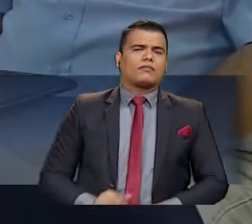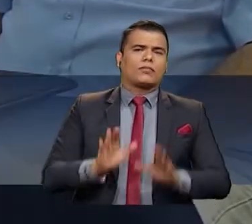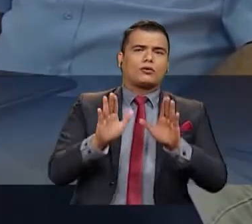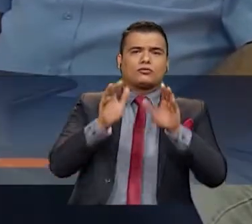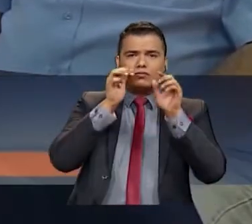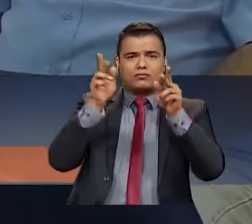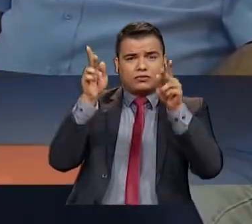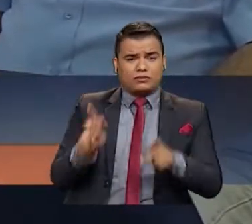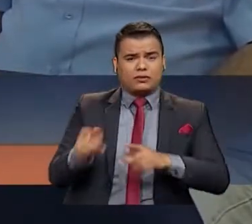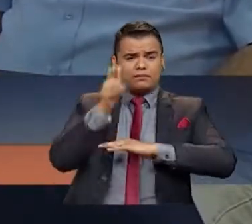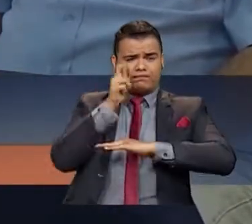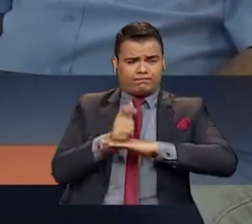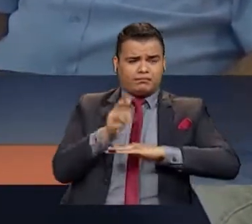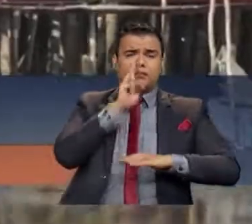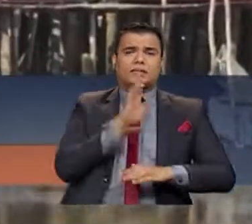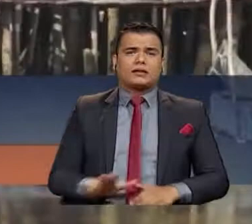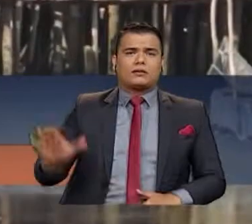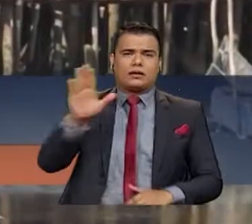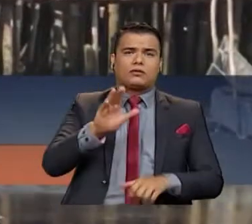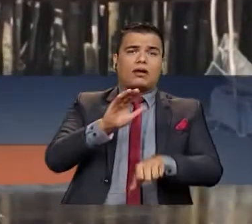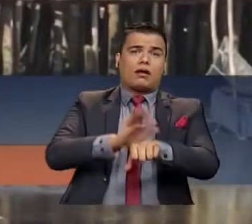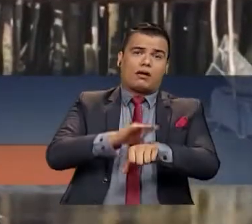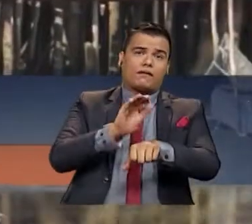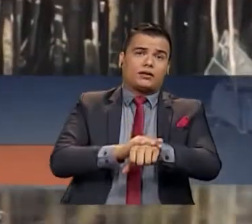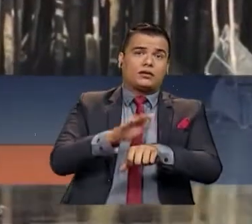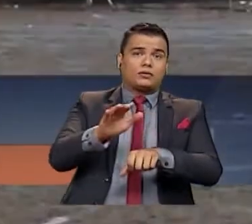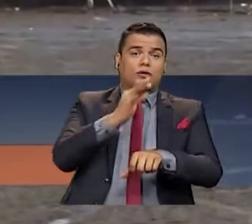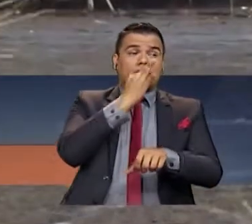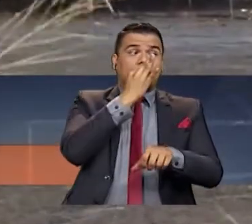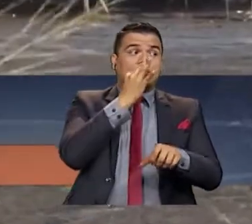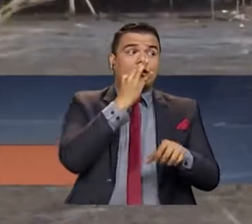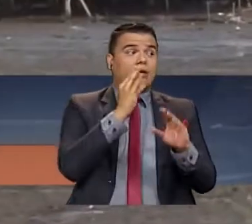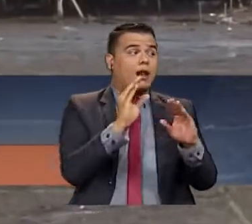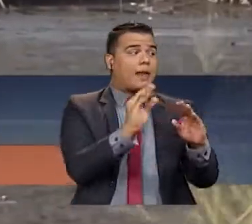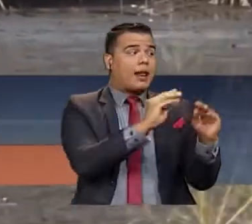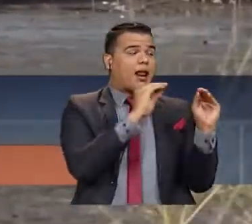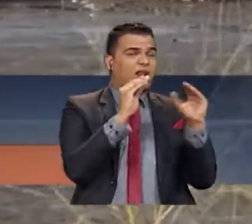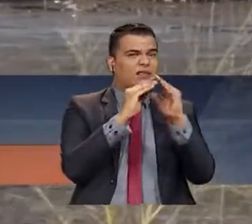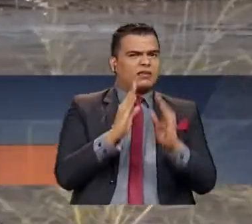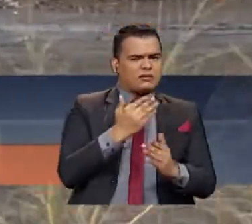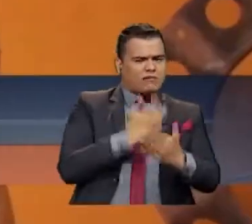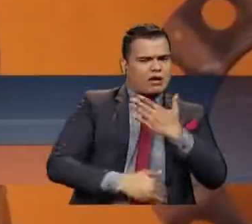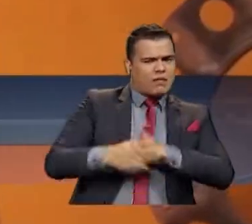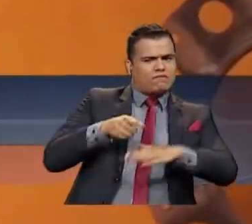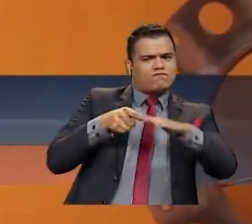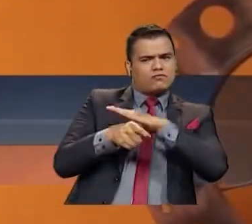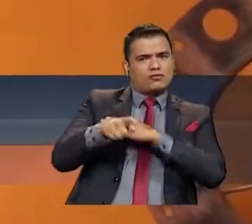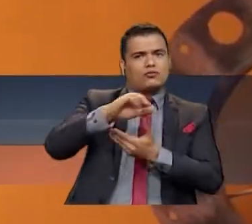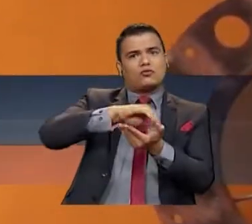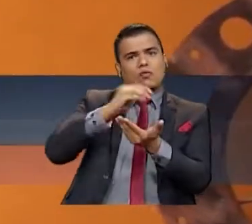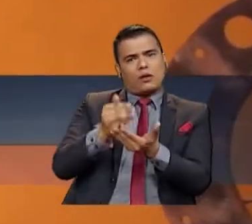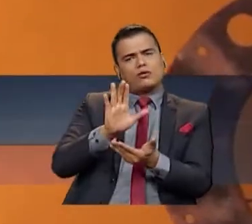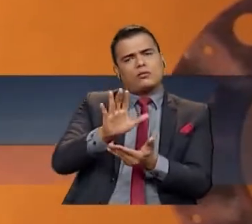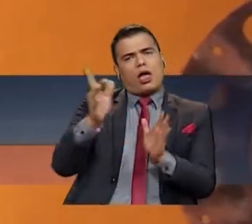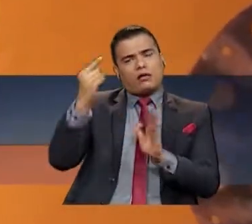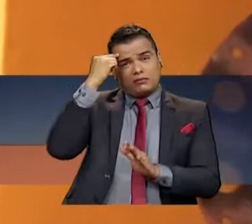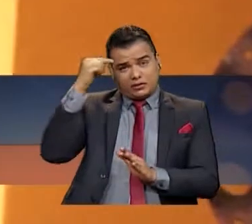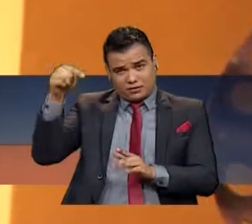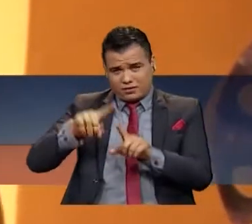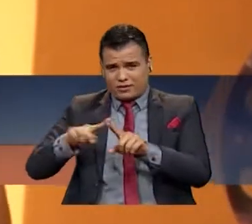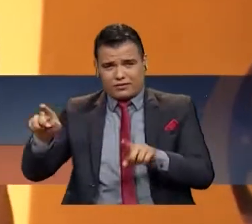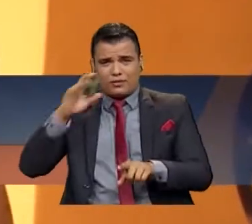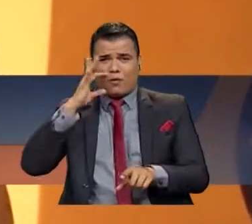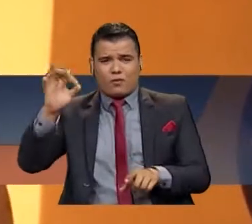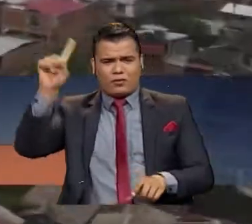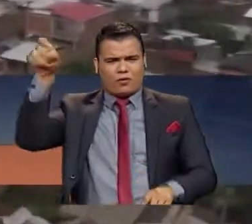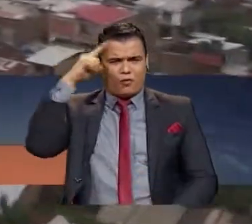Procurador General de la Nación, Fernando Carrillo, dijo que era un secreto a voces la reaparición de las casas de pique en Tumaco, otra cosa piensa el gobernador del departamento,